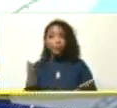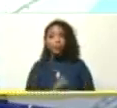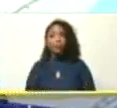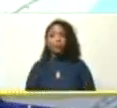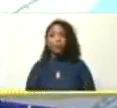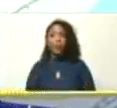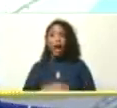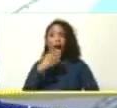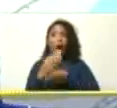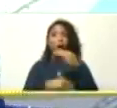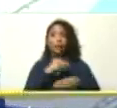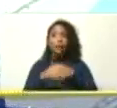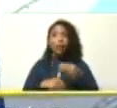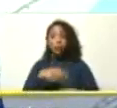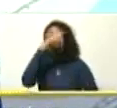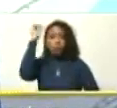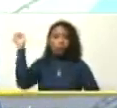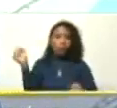dando tu vaso,